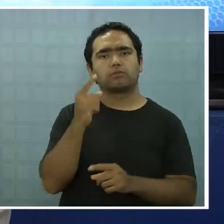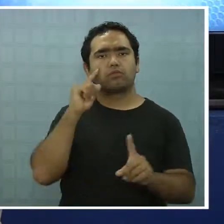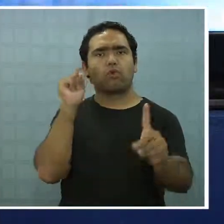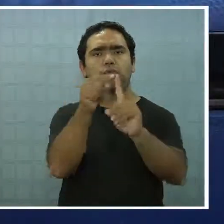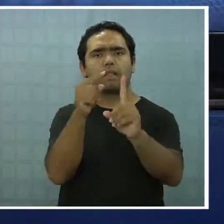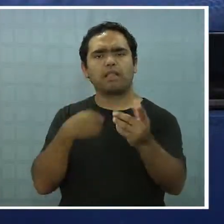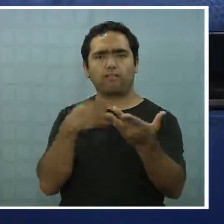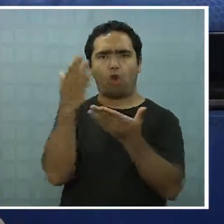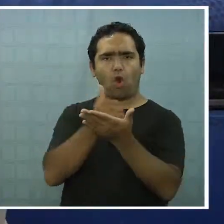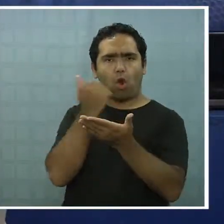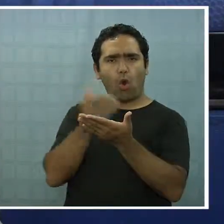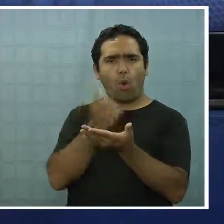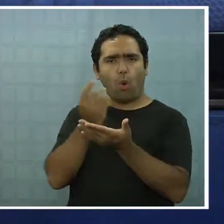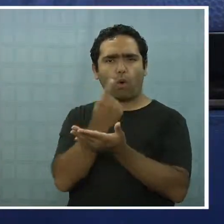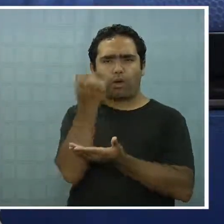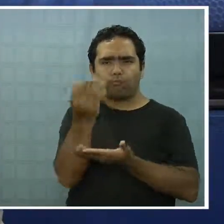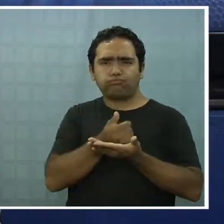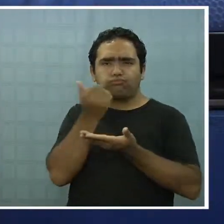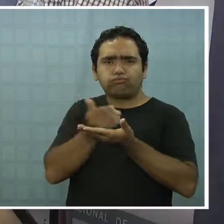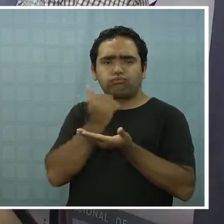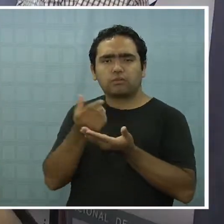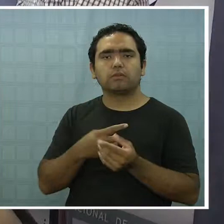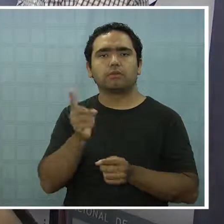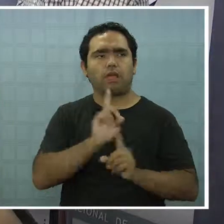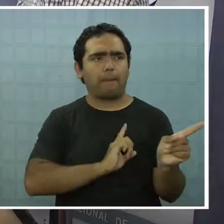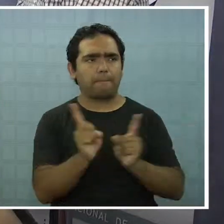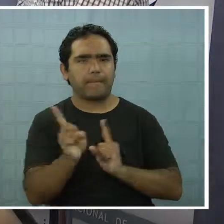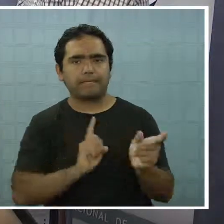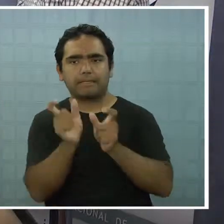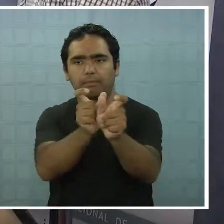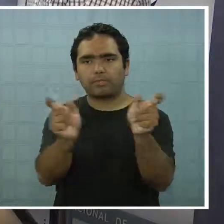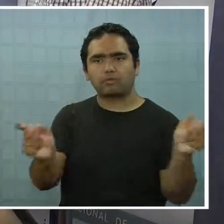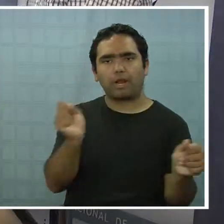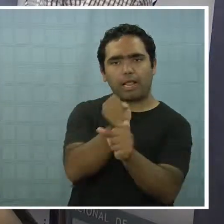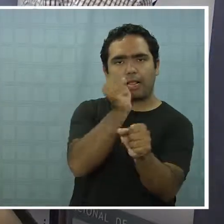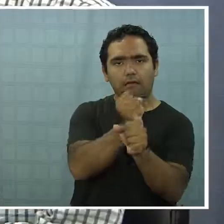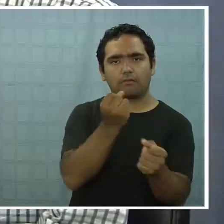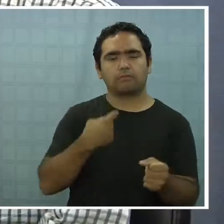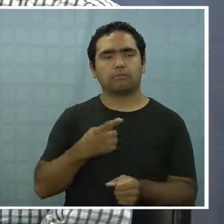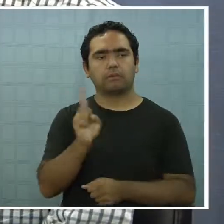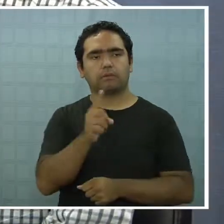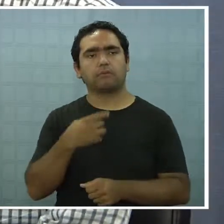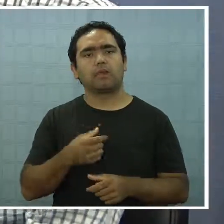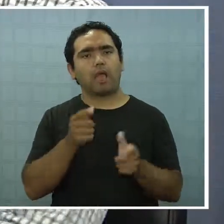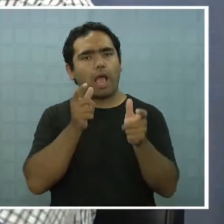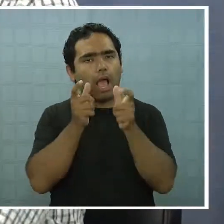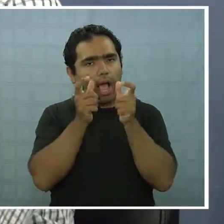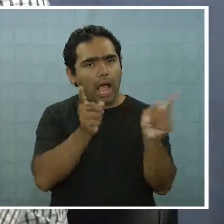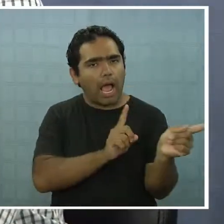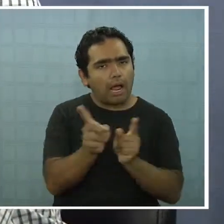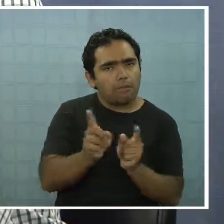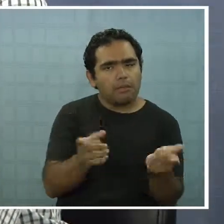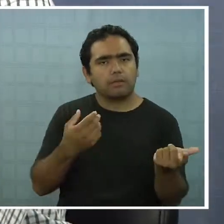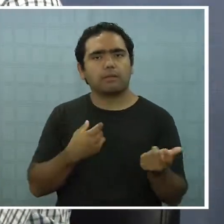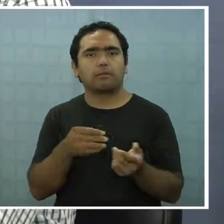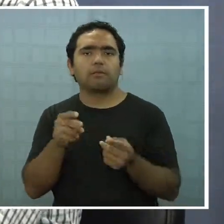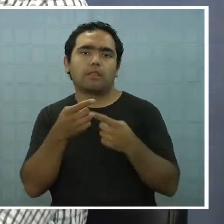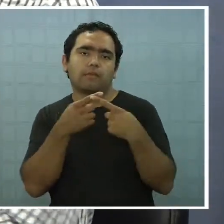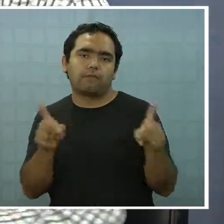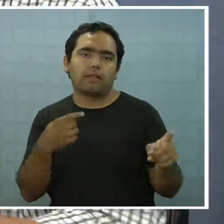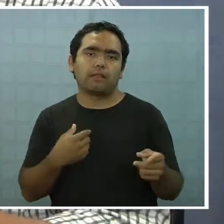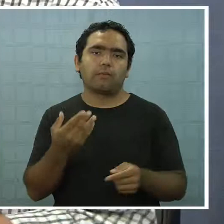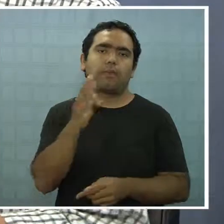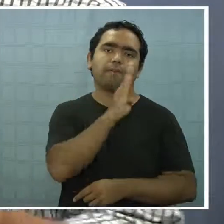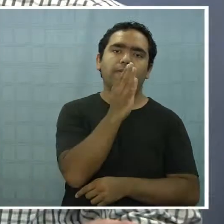lucrar, digamos, con la ganancia de administrando las pensiones de los trabajadores. Pero esa es la verdad. Se va a administrar con un criterio distinto, por ejemplo, al Banco del Estado, que el